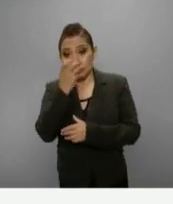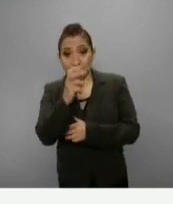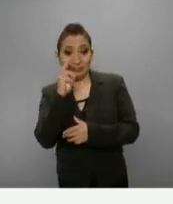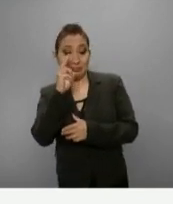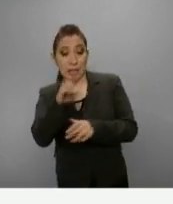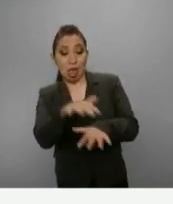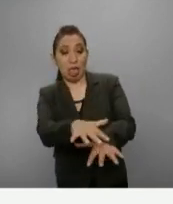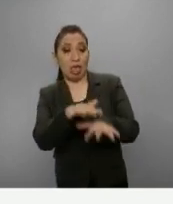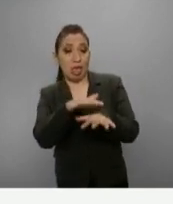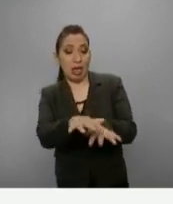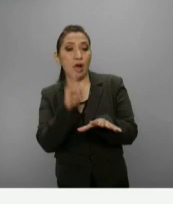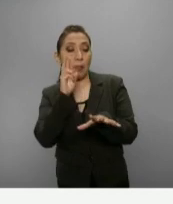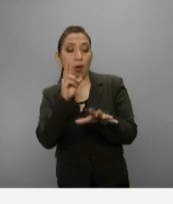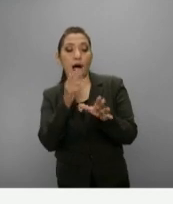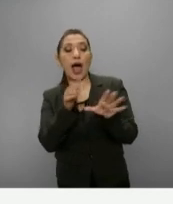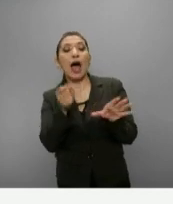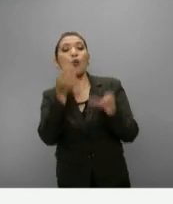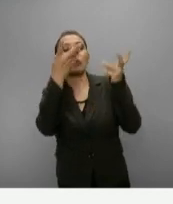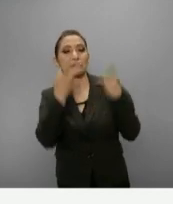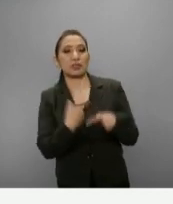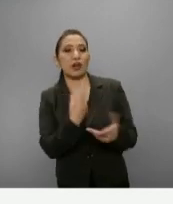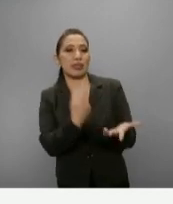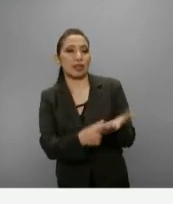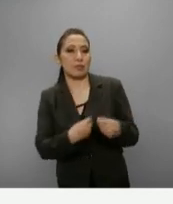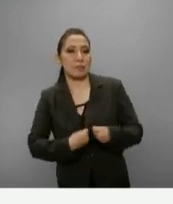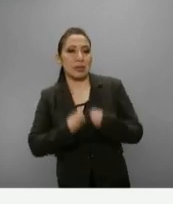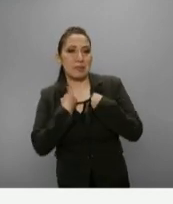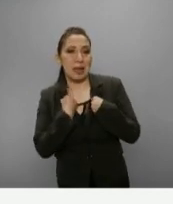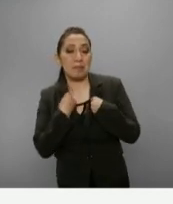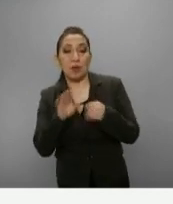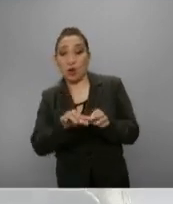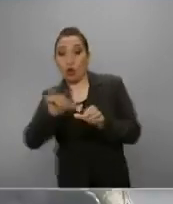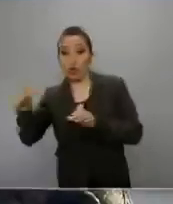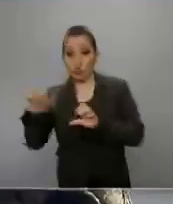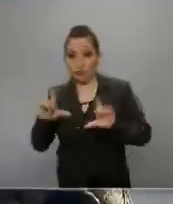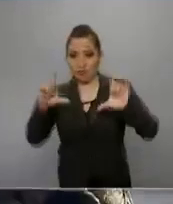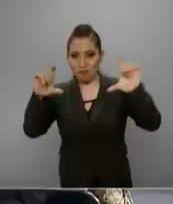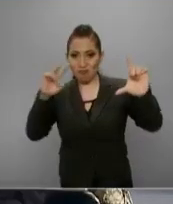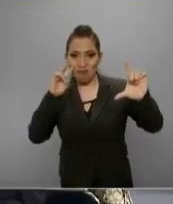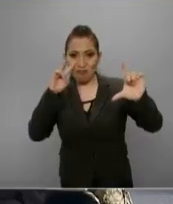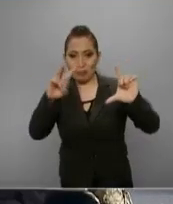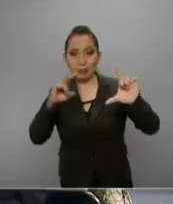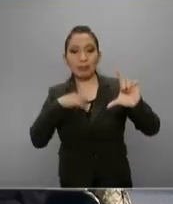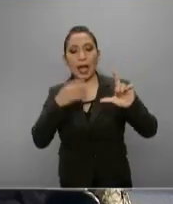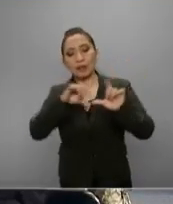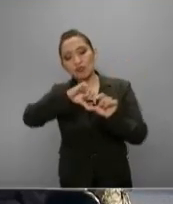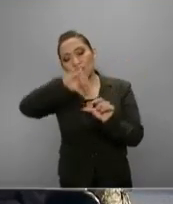Por eso esto lo tenemos que ver a la luz de esa carga poblacional. Por eso en el siguiente gráfico